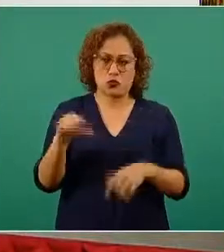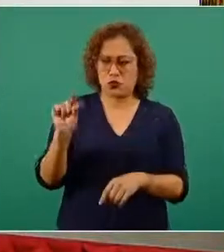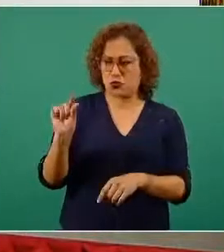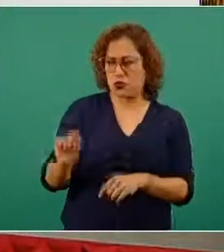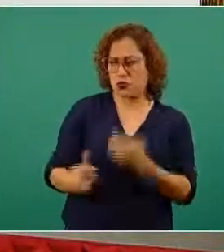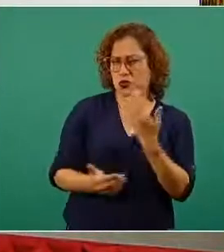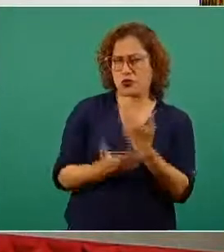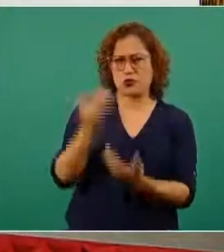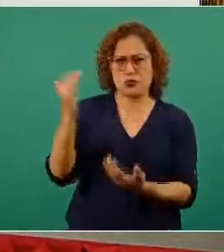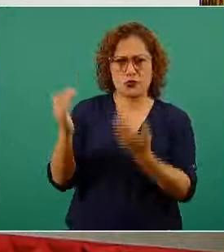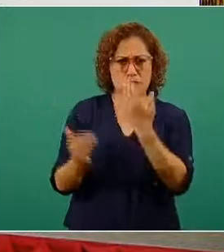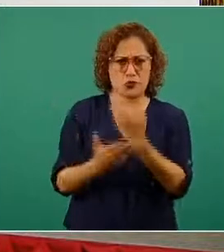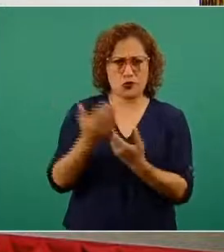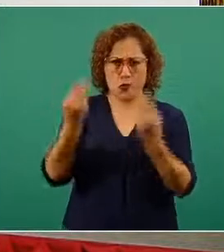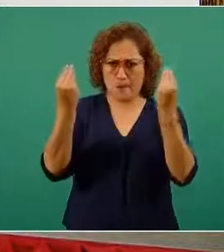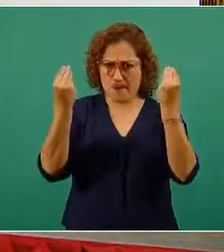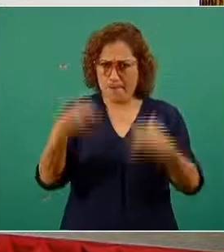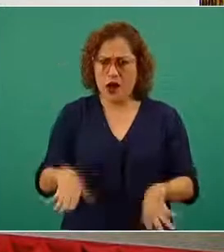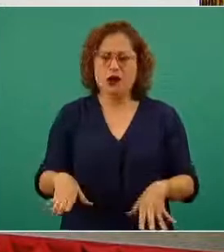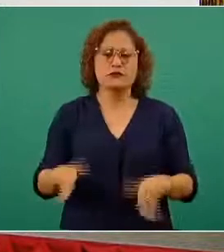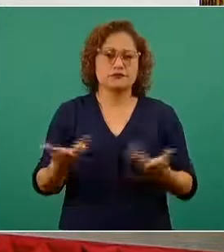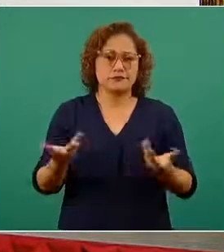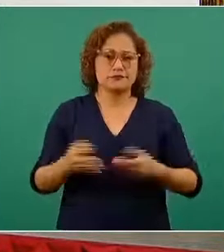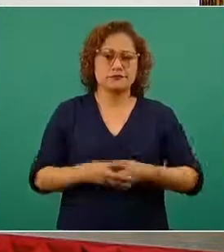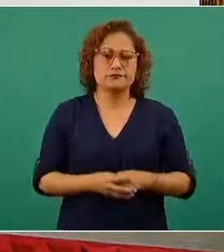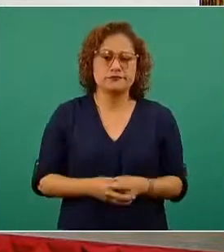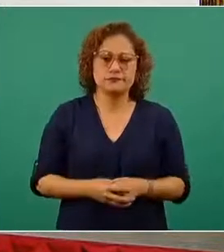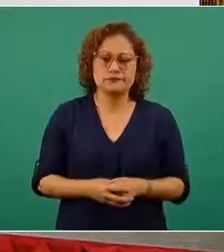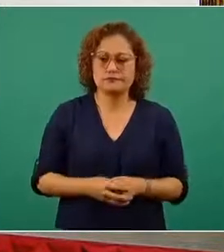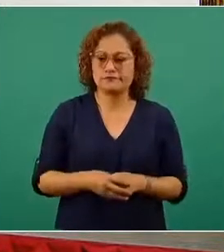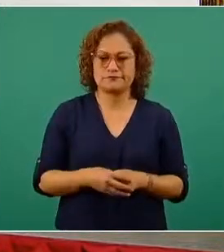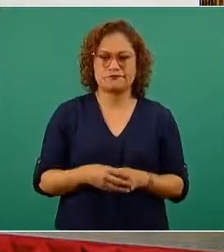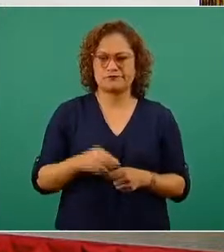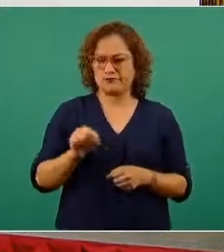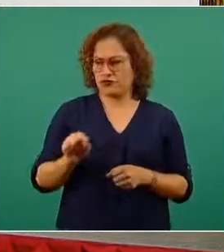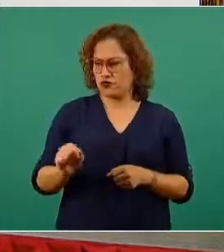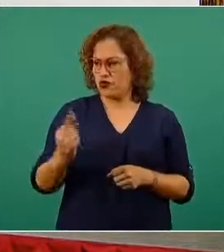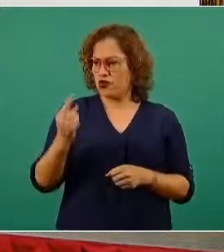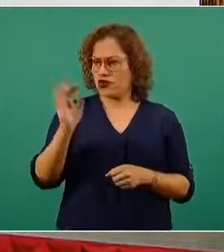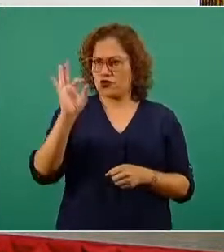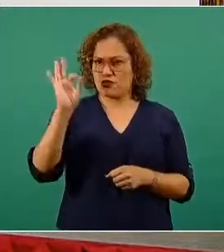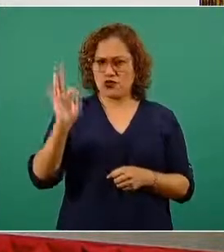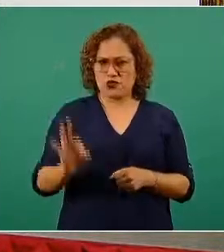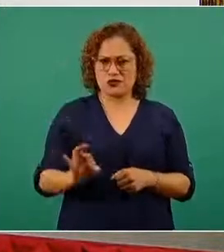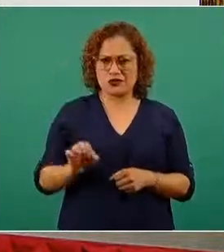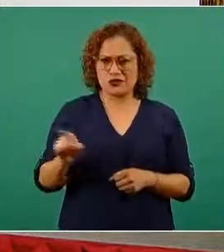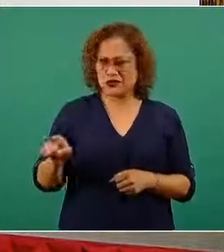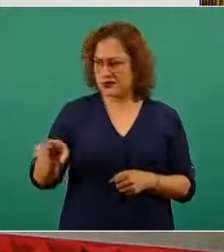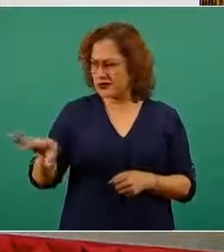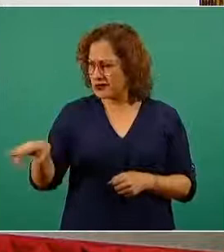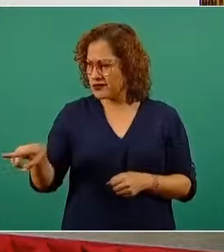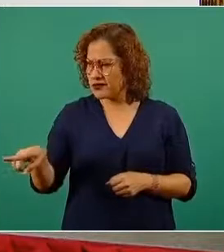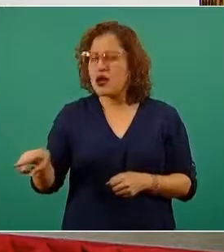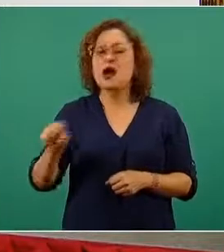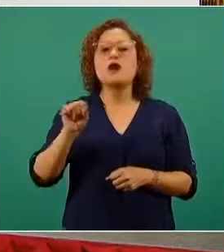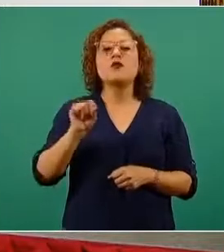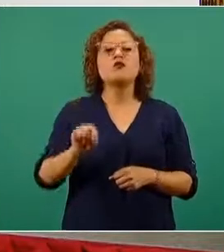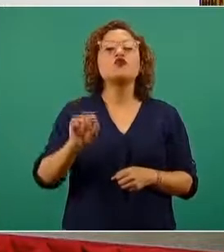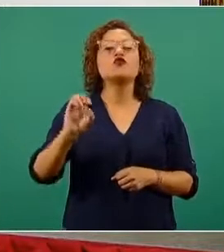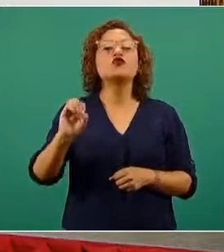cantidad de vacunas que en un momento dado no se logran utilizar. Es 0.1%, por ahí está el dato,